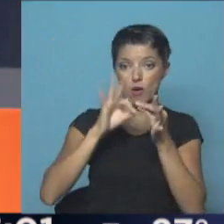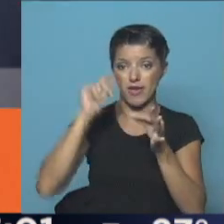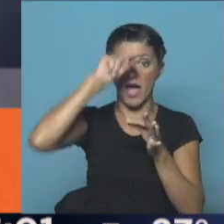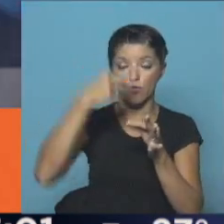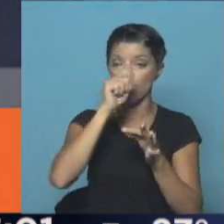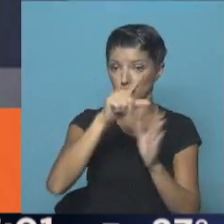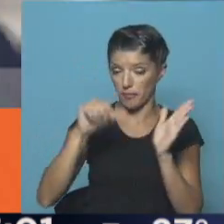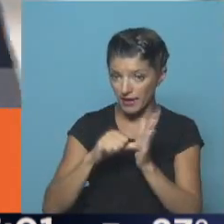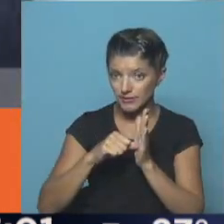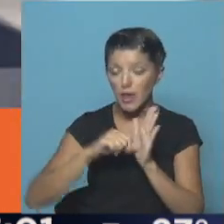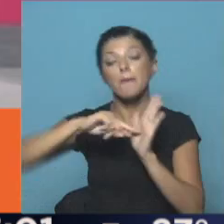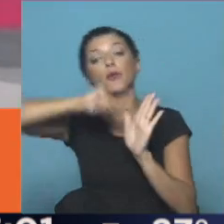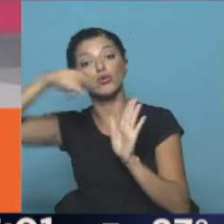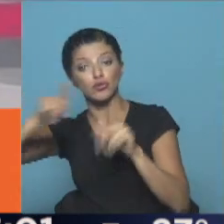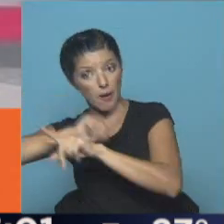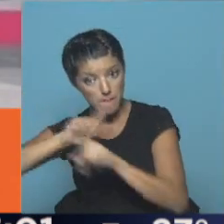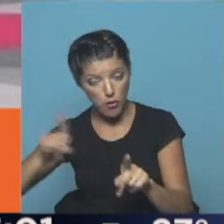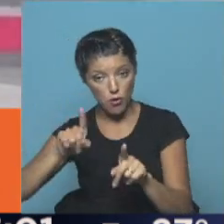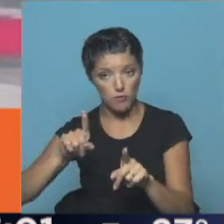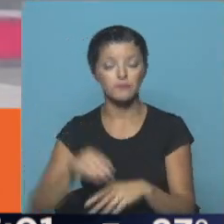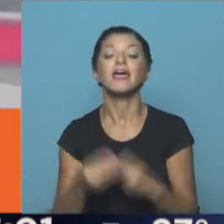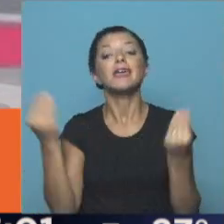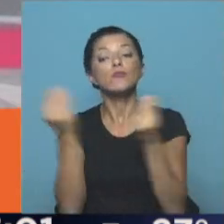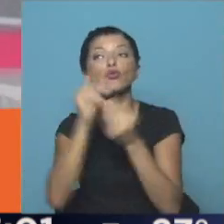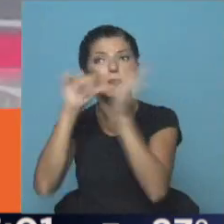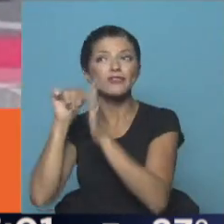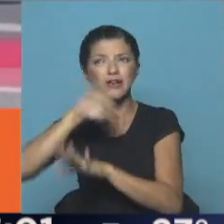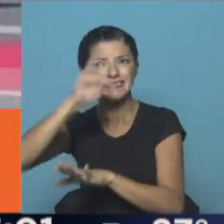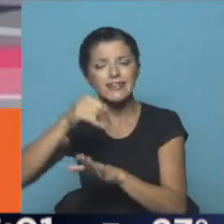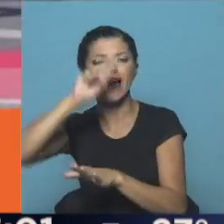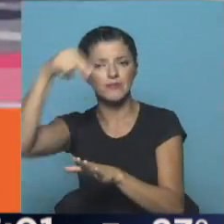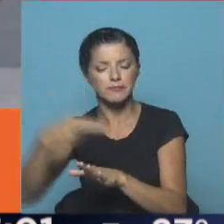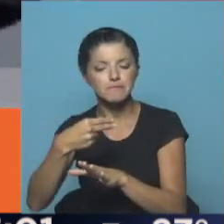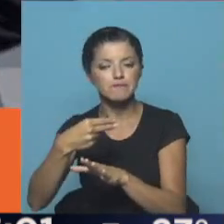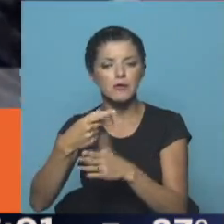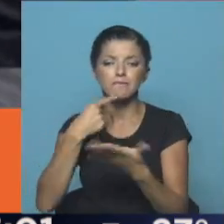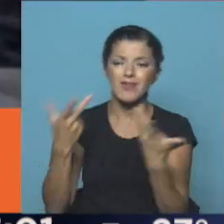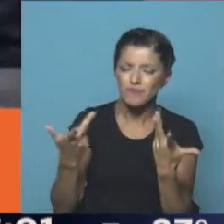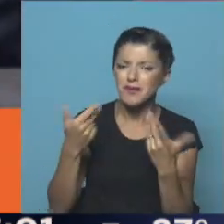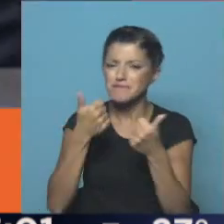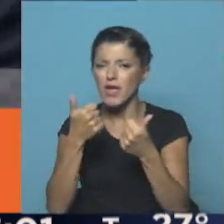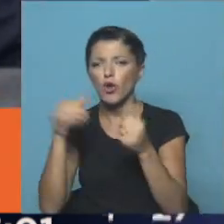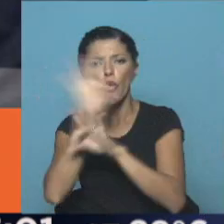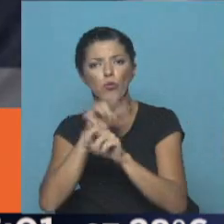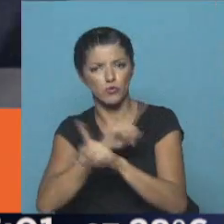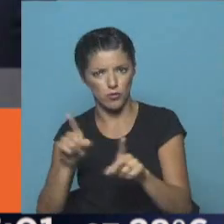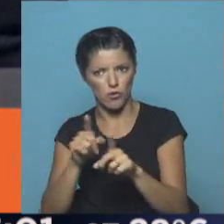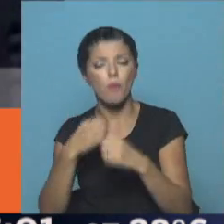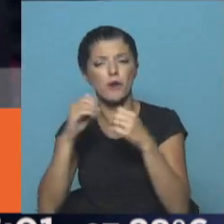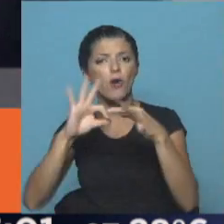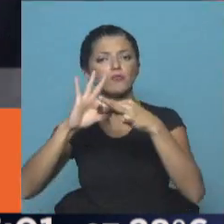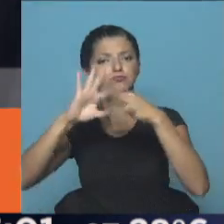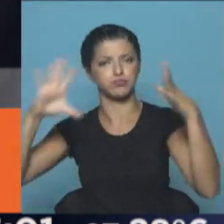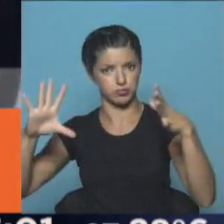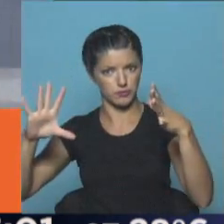quedaron afuera y muchos de los que están adentro hoy se preguntan si conviene o no conviene quedarse o animarse a pegar el salto